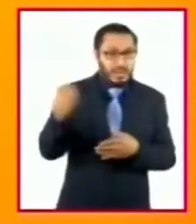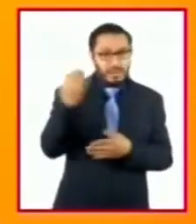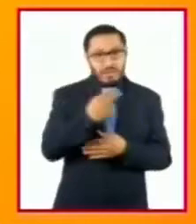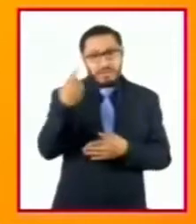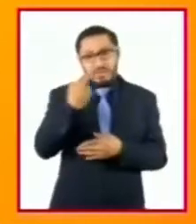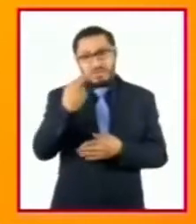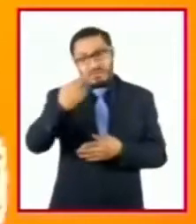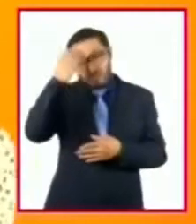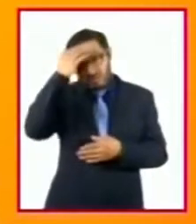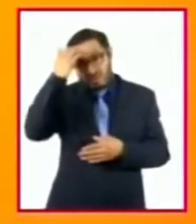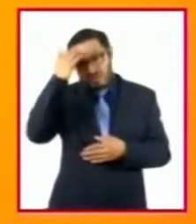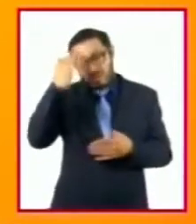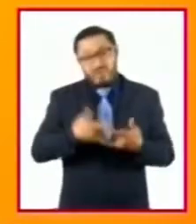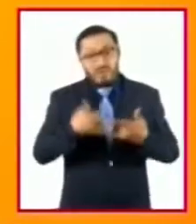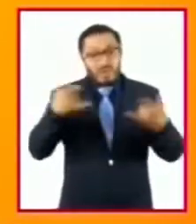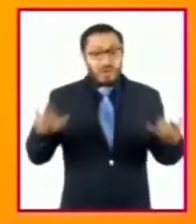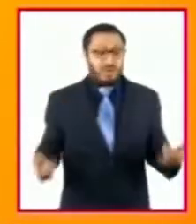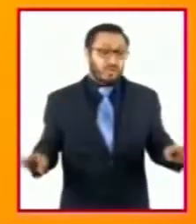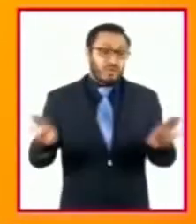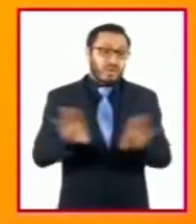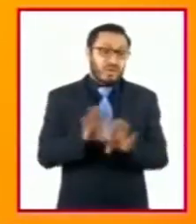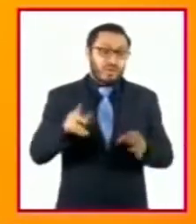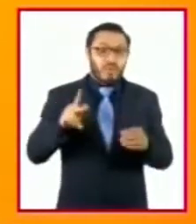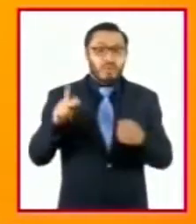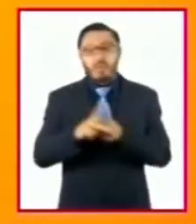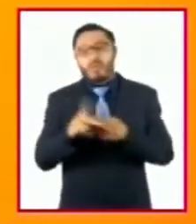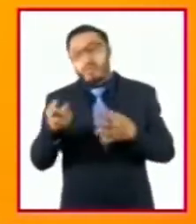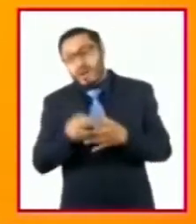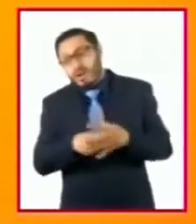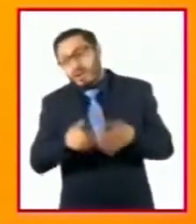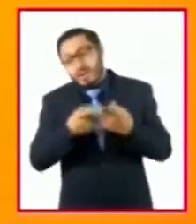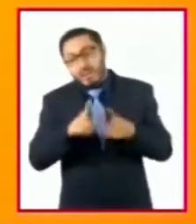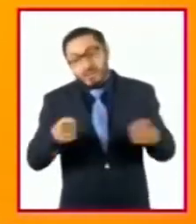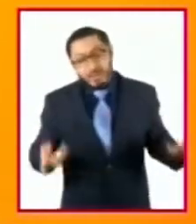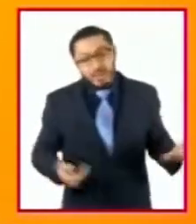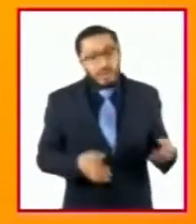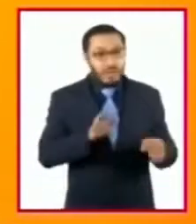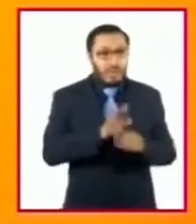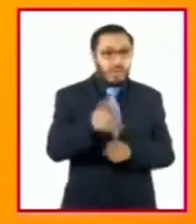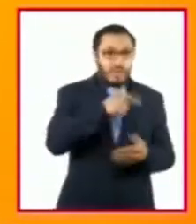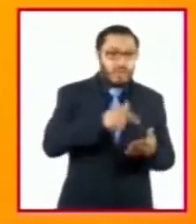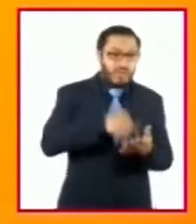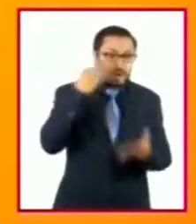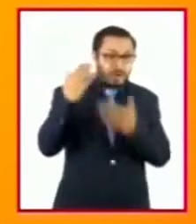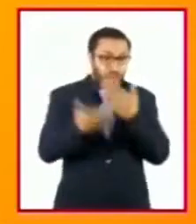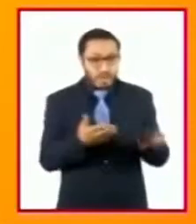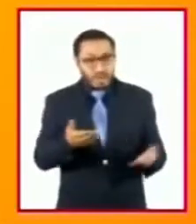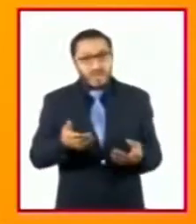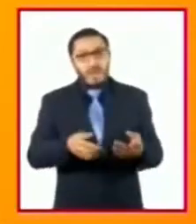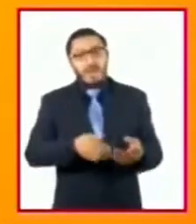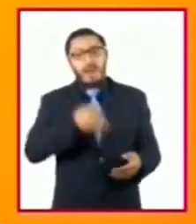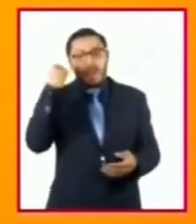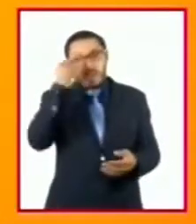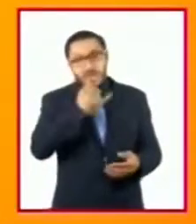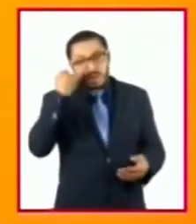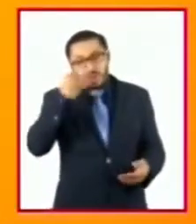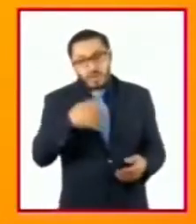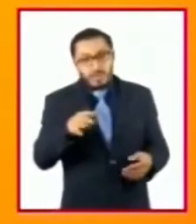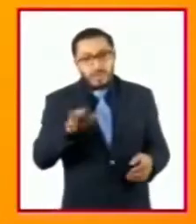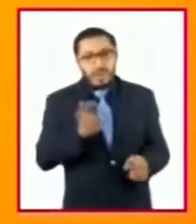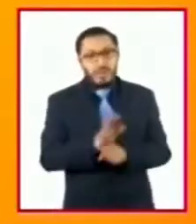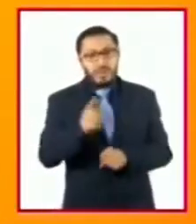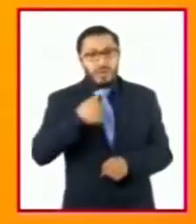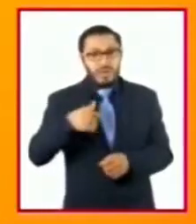es la historia, cómo fue creado el país, en qué lugar voy a estudiar, dónde voy a estudiar francés, dónde me voy a informar a nivel